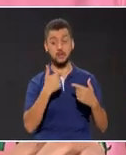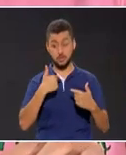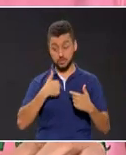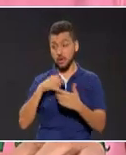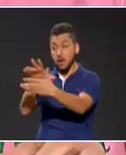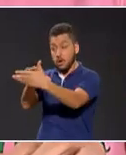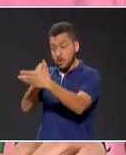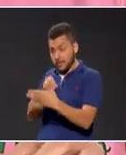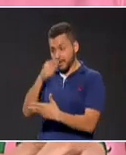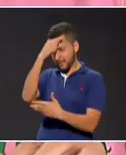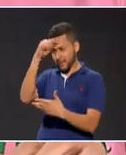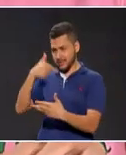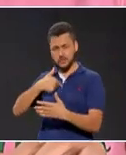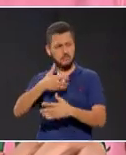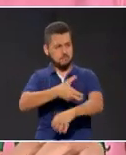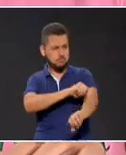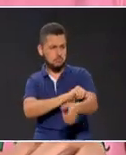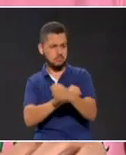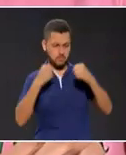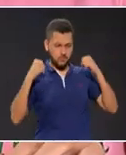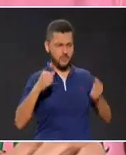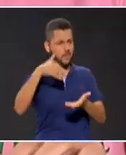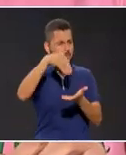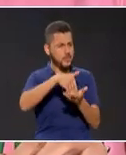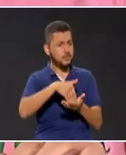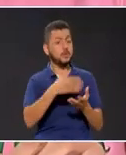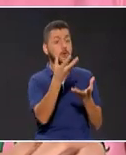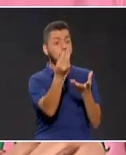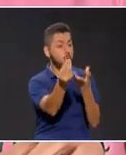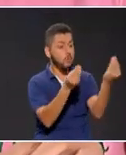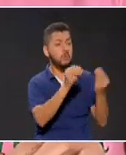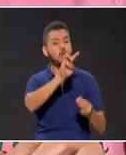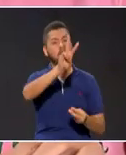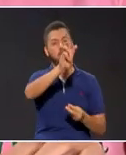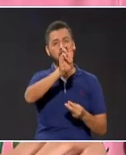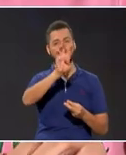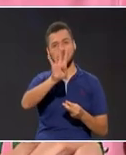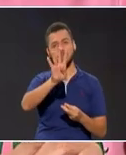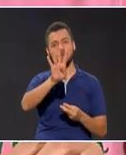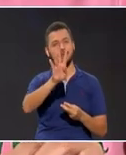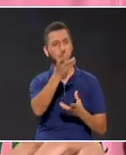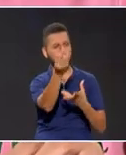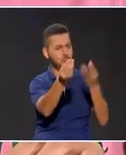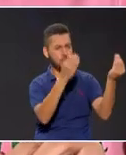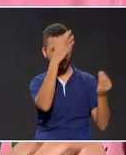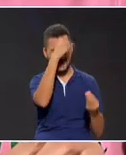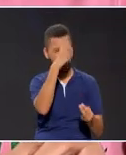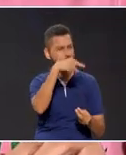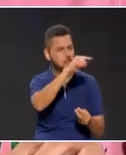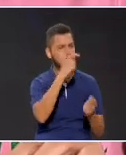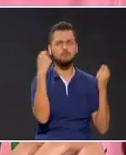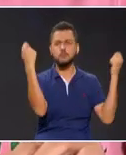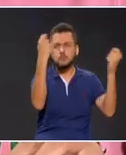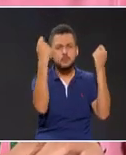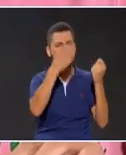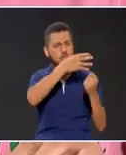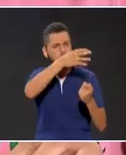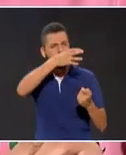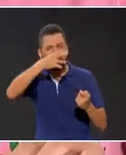seguirlas confrontando. Medellín no puede tener 84 bandas y para eso les voy a quitar las grandes rentas criminales que tienen, pero